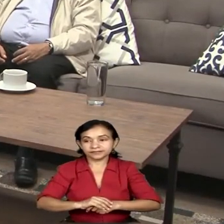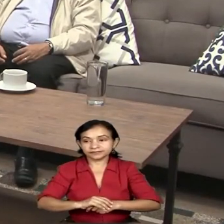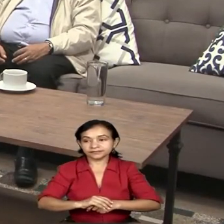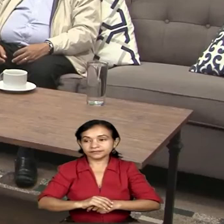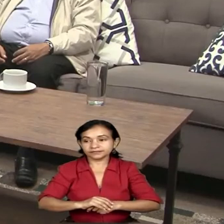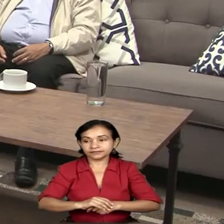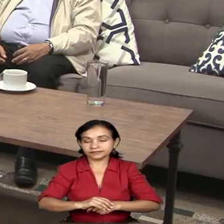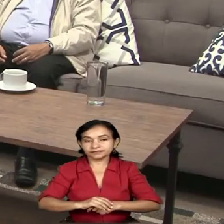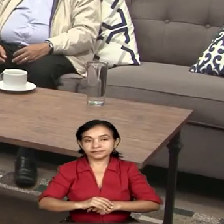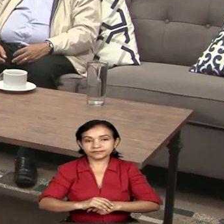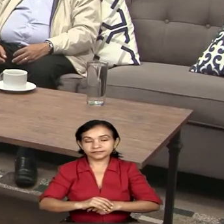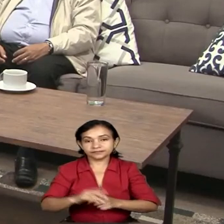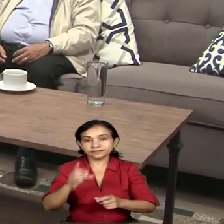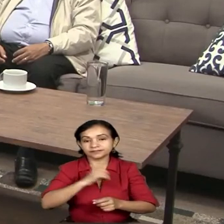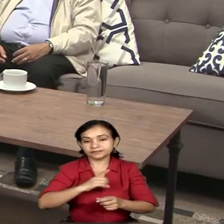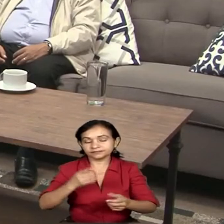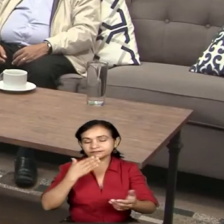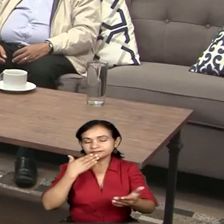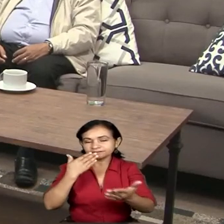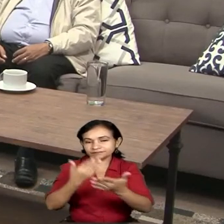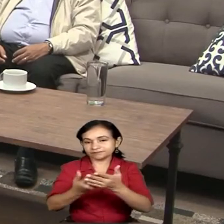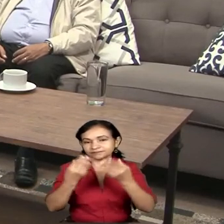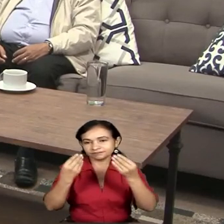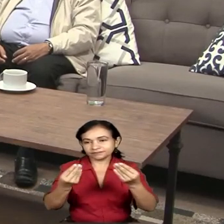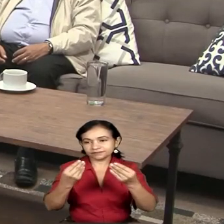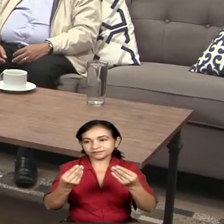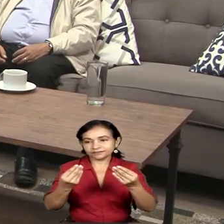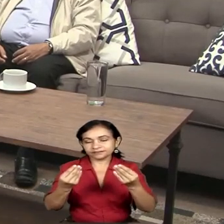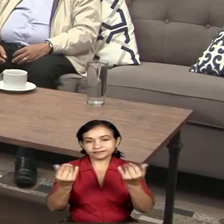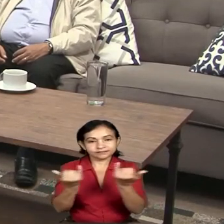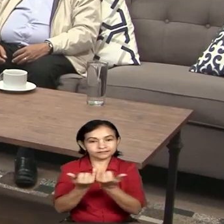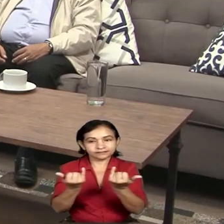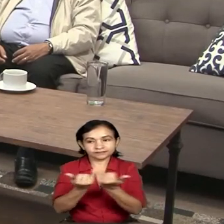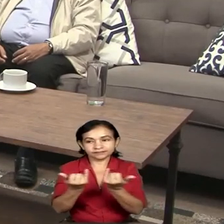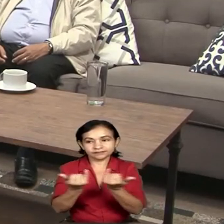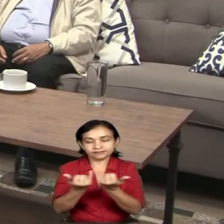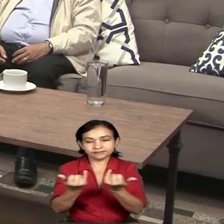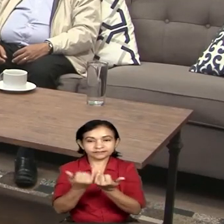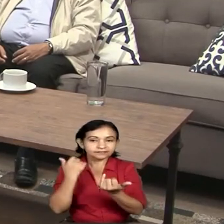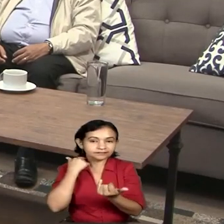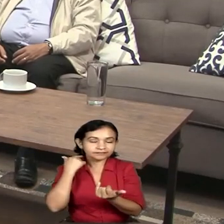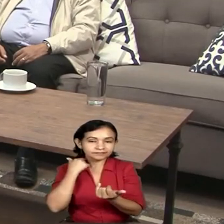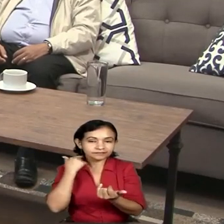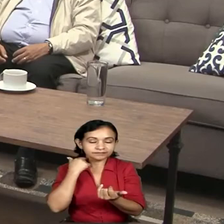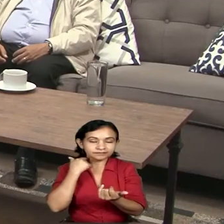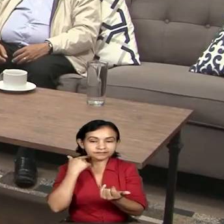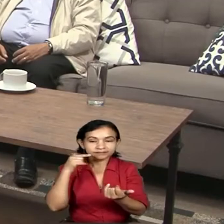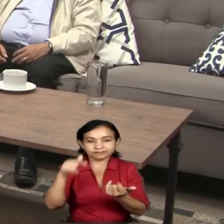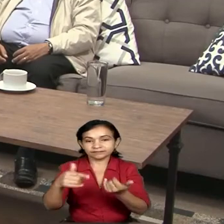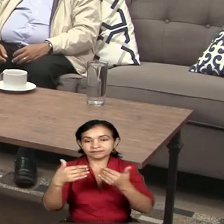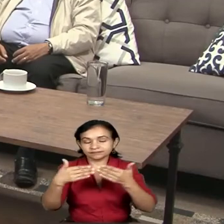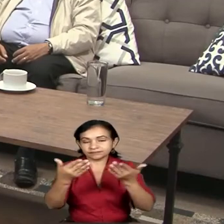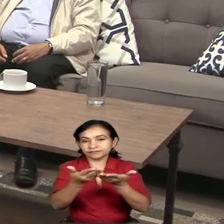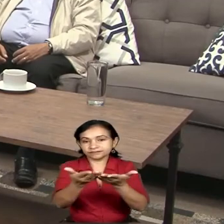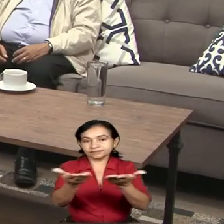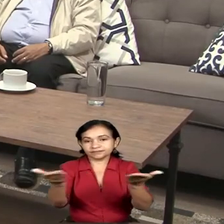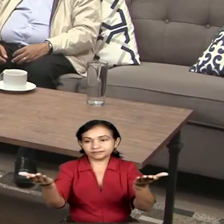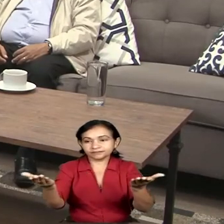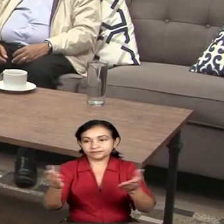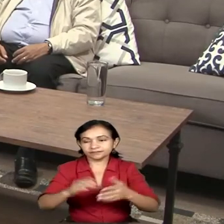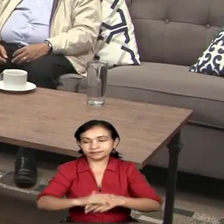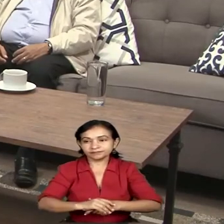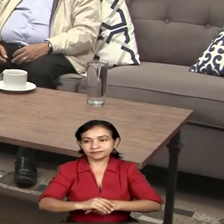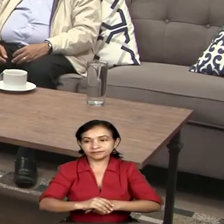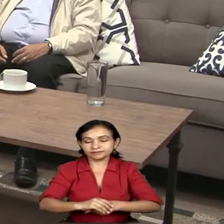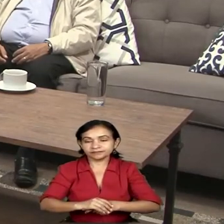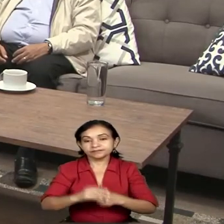la historia de Nicaragua. Diputado, muchas gracias por habernos acompañado. Igual, pues, siempre este canal, este espacio, siempre es suyo.